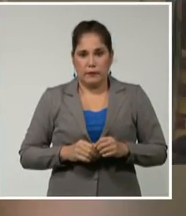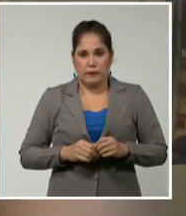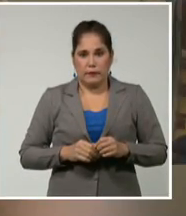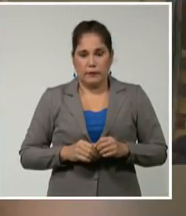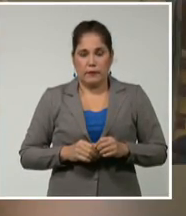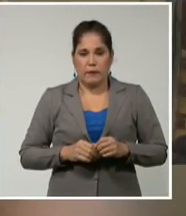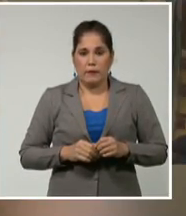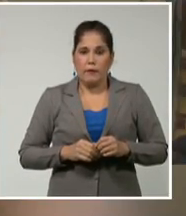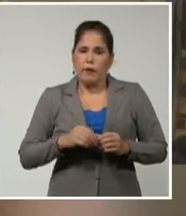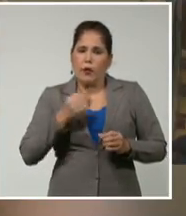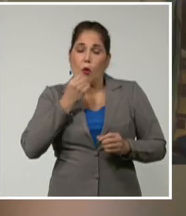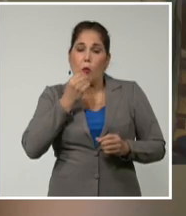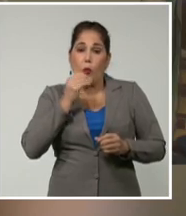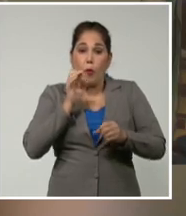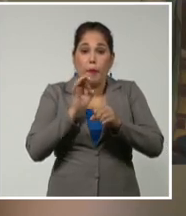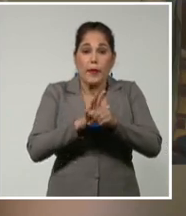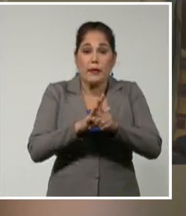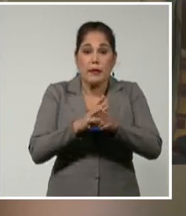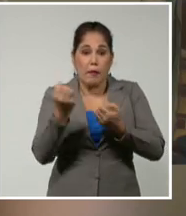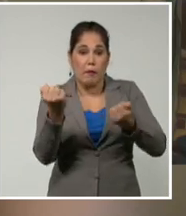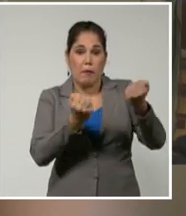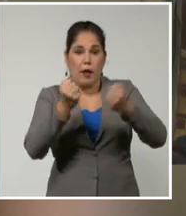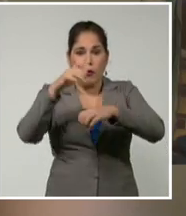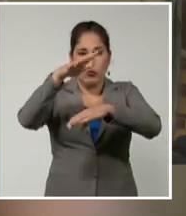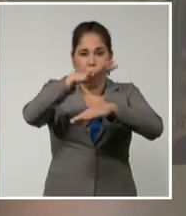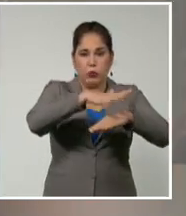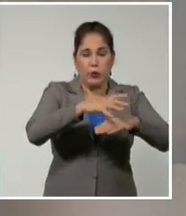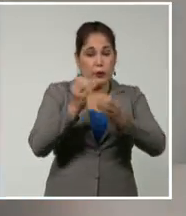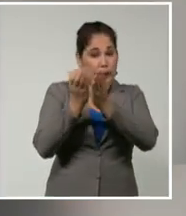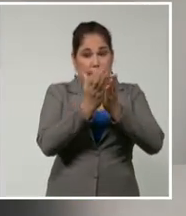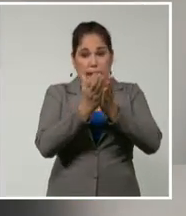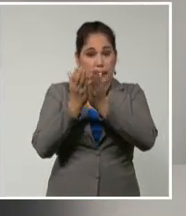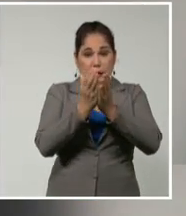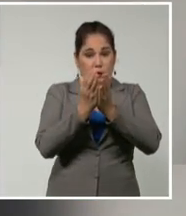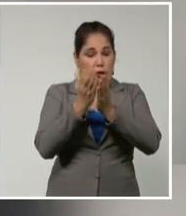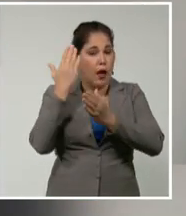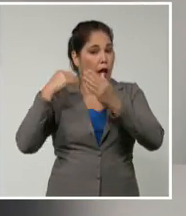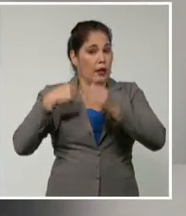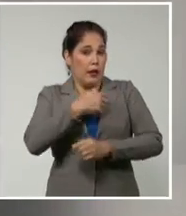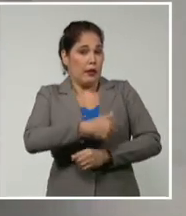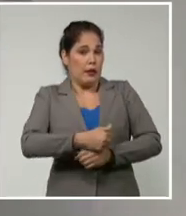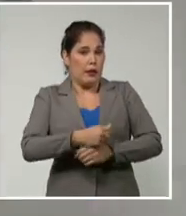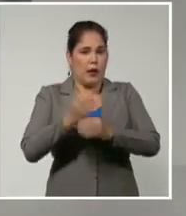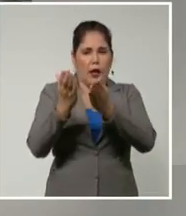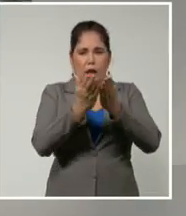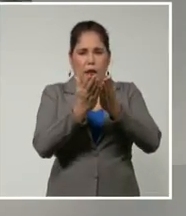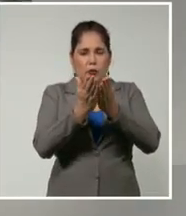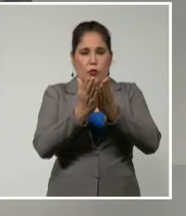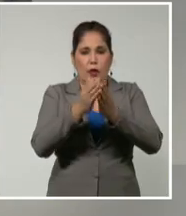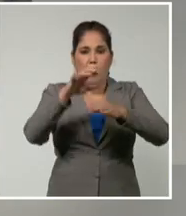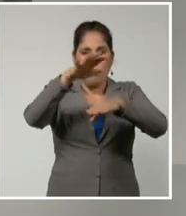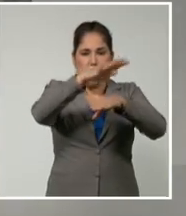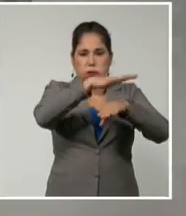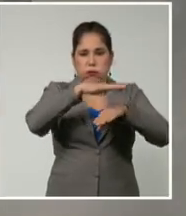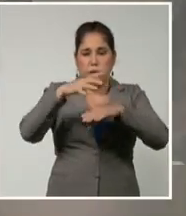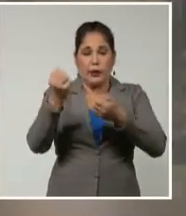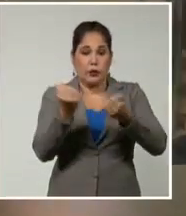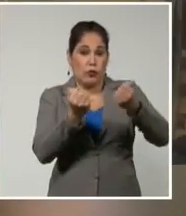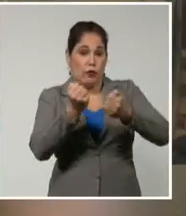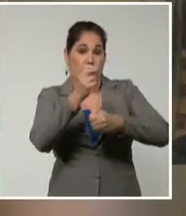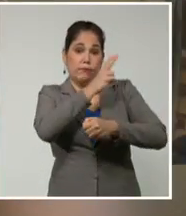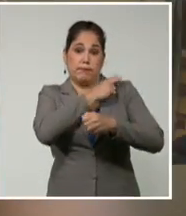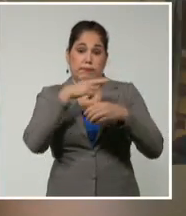Uno que inició como piloto estudiando aviación en la República Popular China. Allí estudié por espacio de